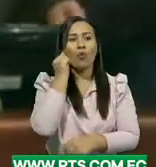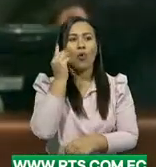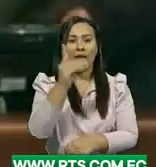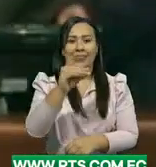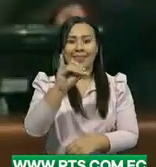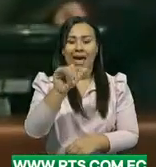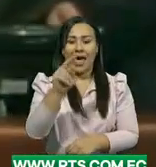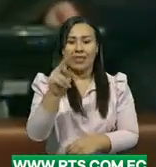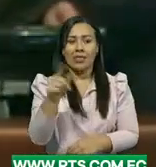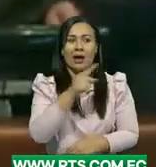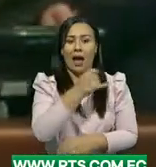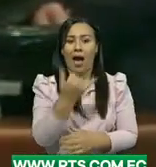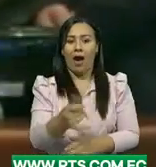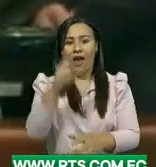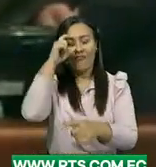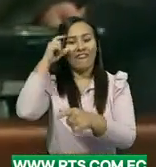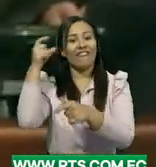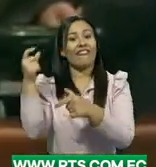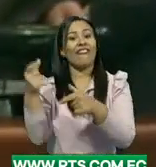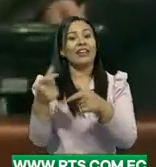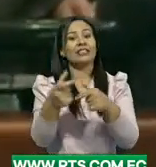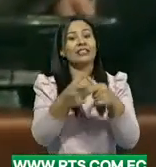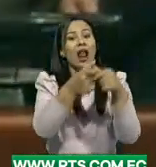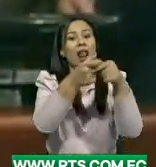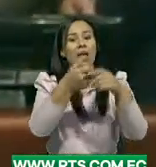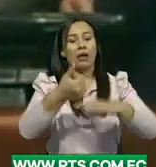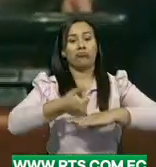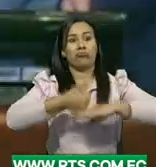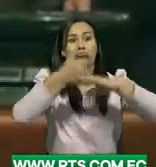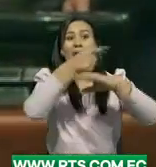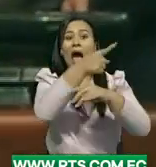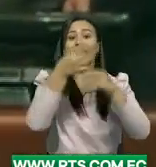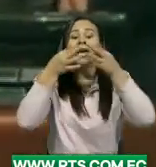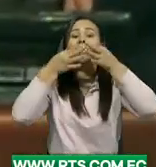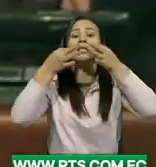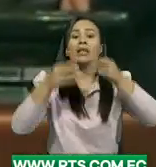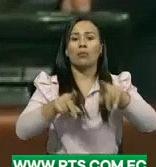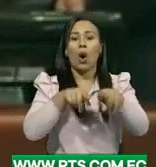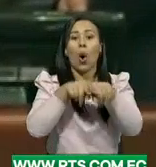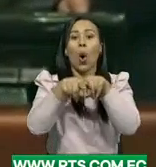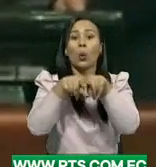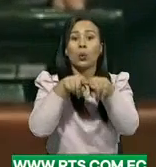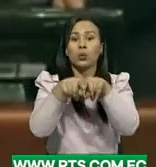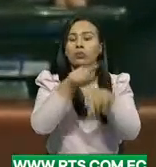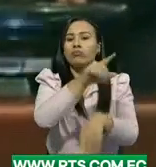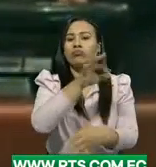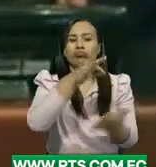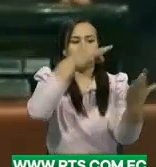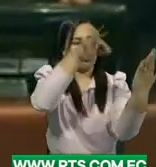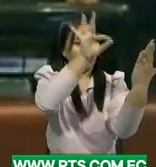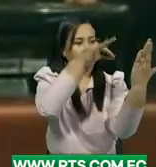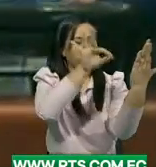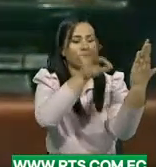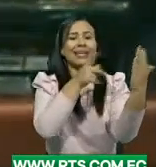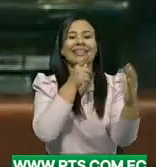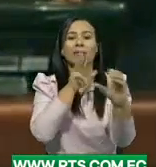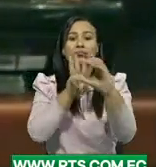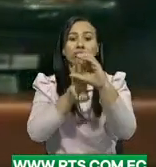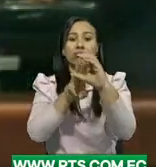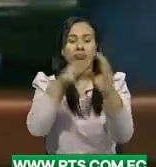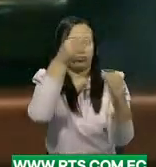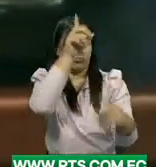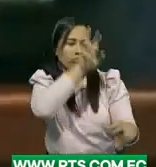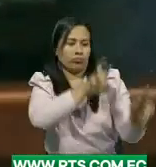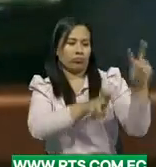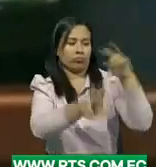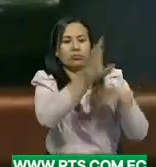ser posesionada como fiscal general del Estado luego de ganar el concurso de méritos y oposición realizado por el Consejo de Participación Ciudadana y Control